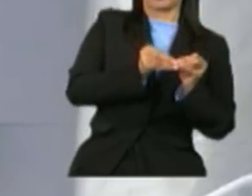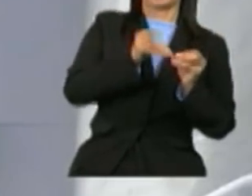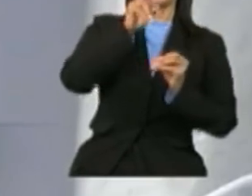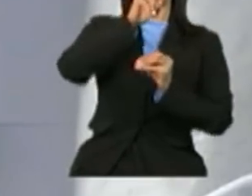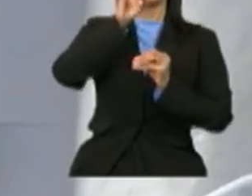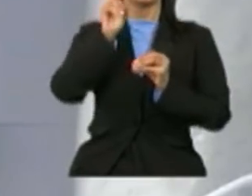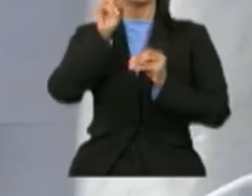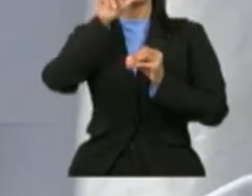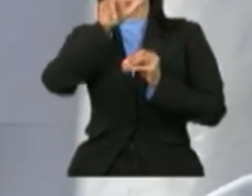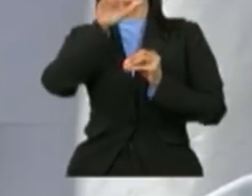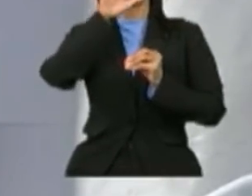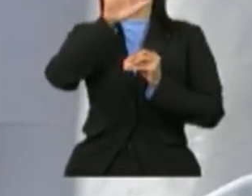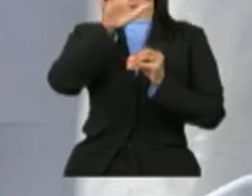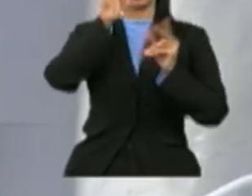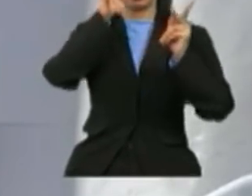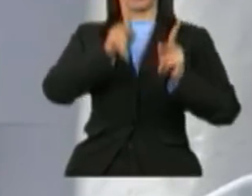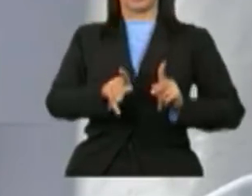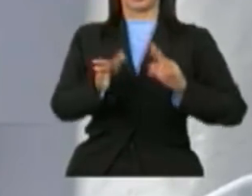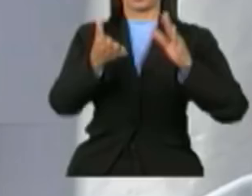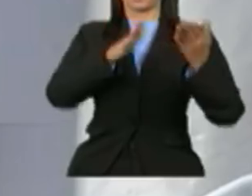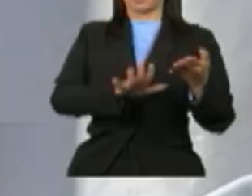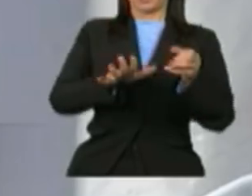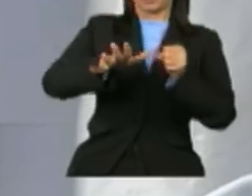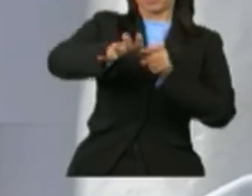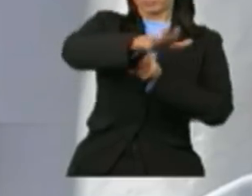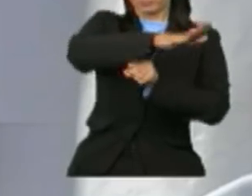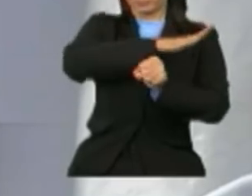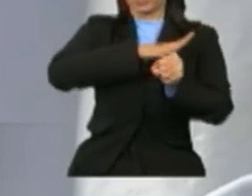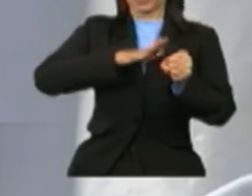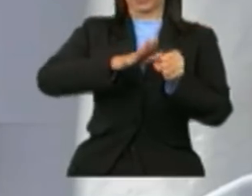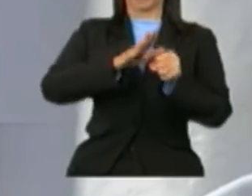de 235 personas